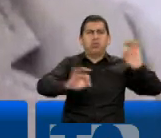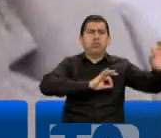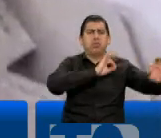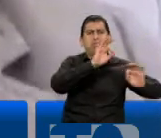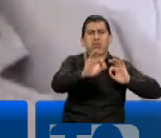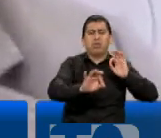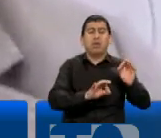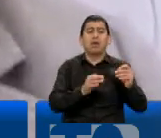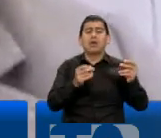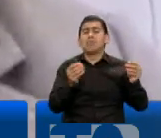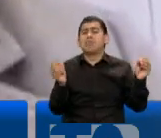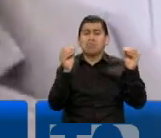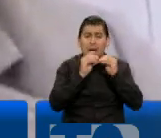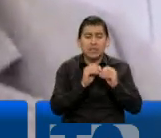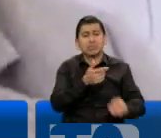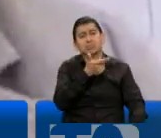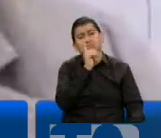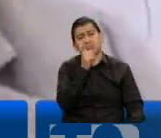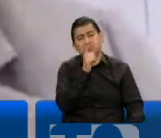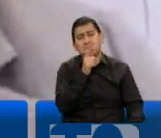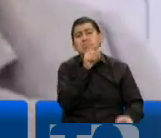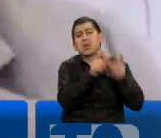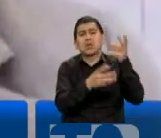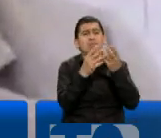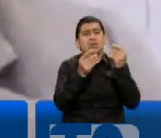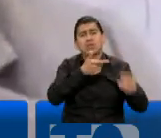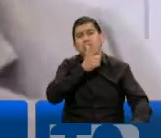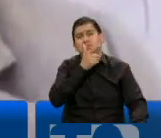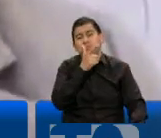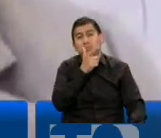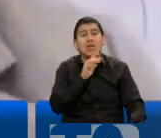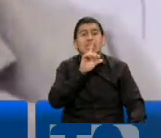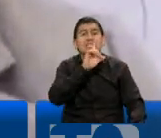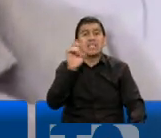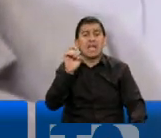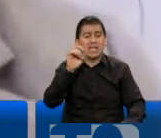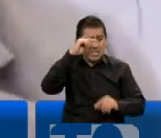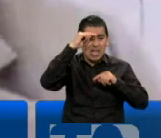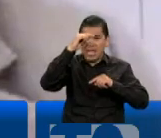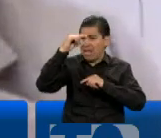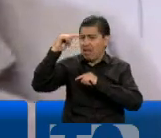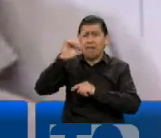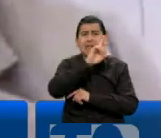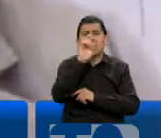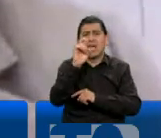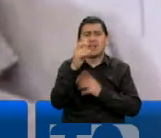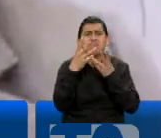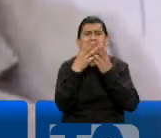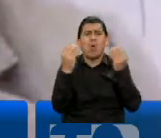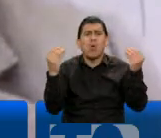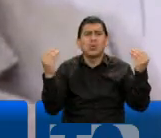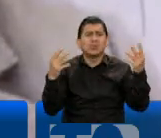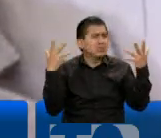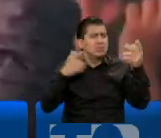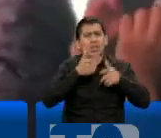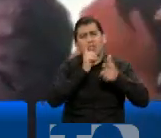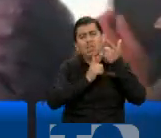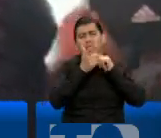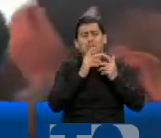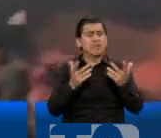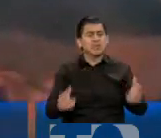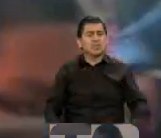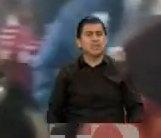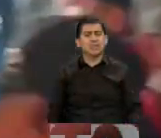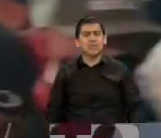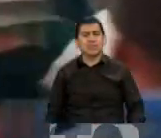de licor artesanal decomisado, 100 litros de licor este fin de semana. El fin de semana anterior fueron 90. Y